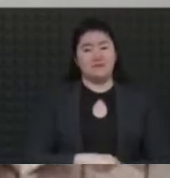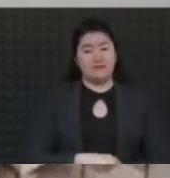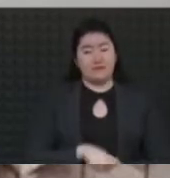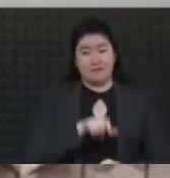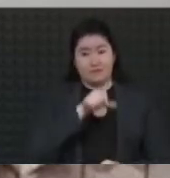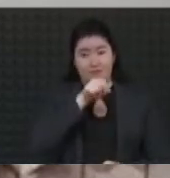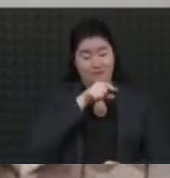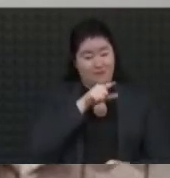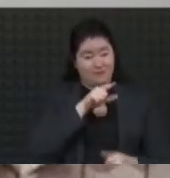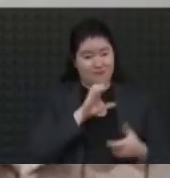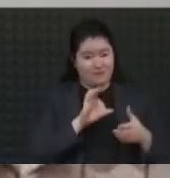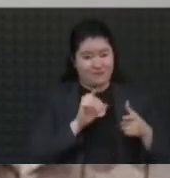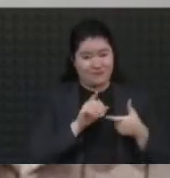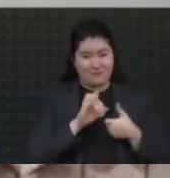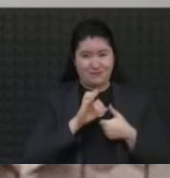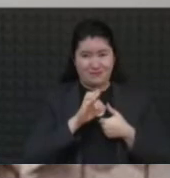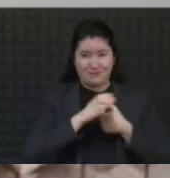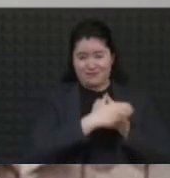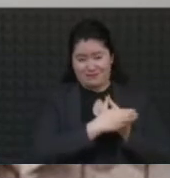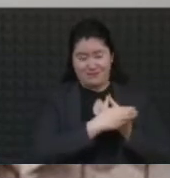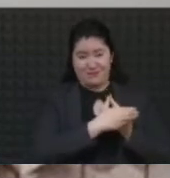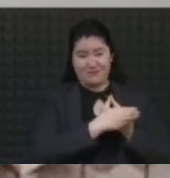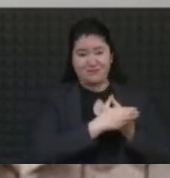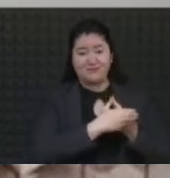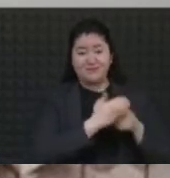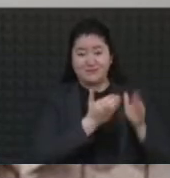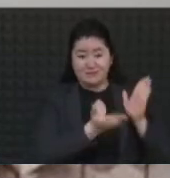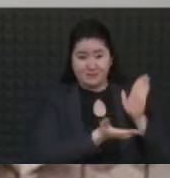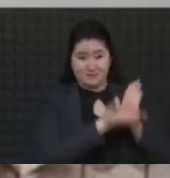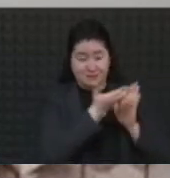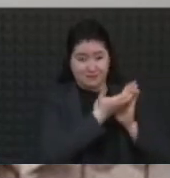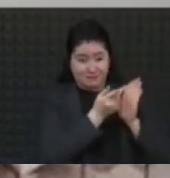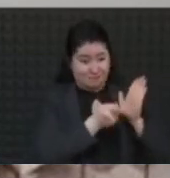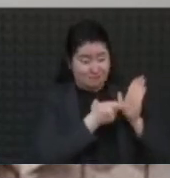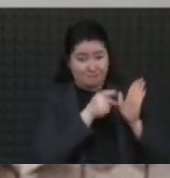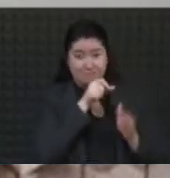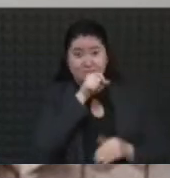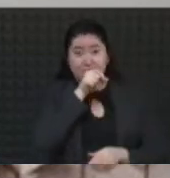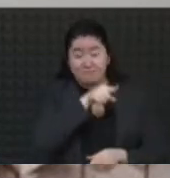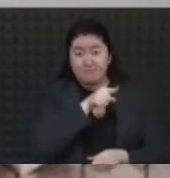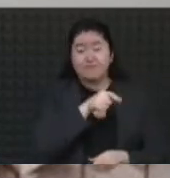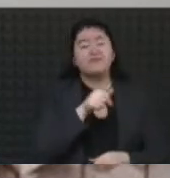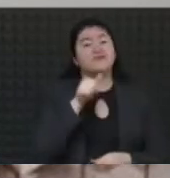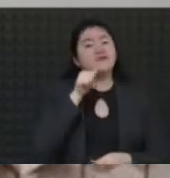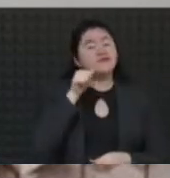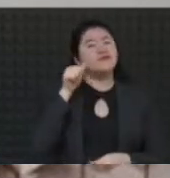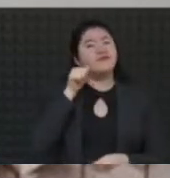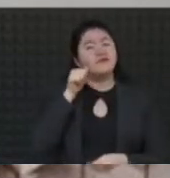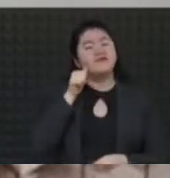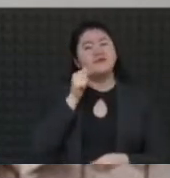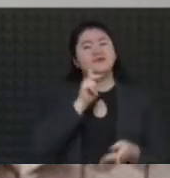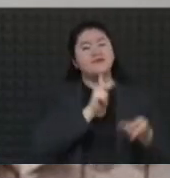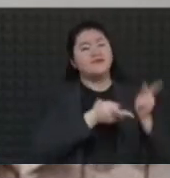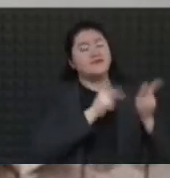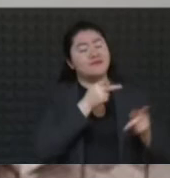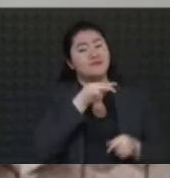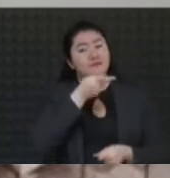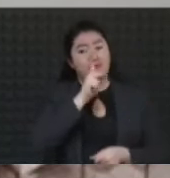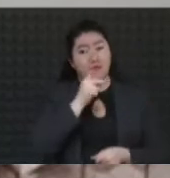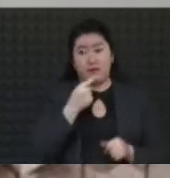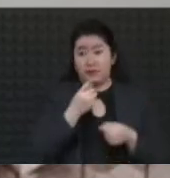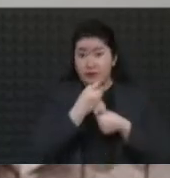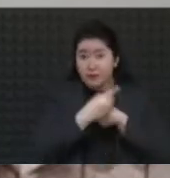comisionada de reconstrucción, Yabneli, estuve hablando con ella ayer en la noche, también se va a hacer algunas revisiones el día de hoy, pero no se encontró ningún